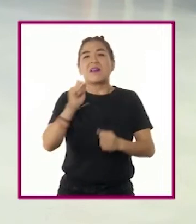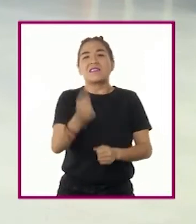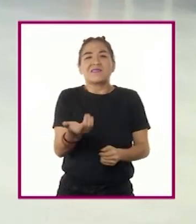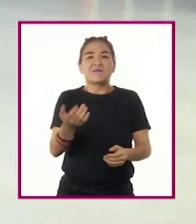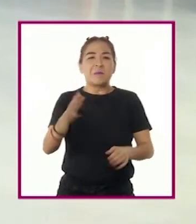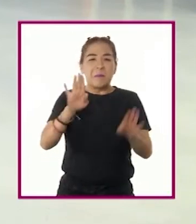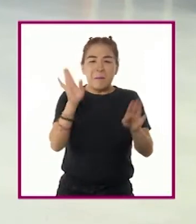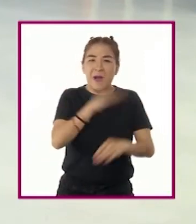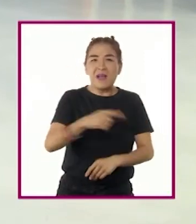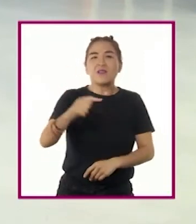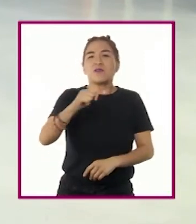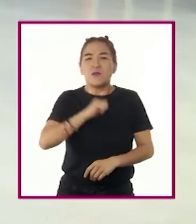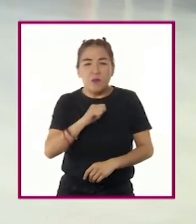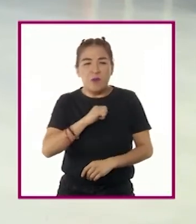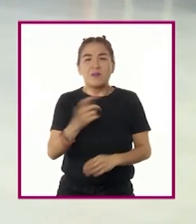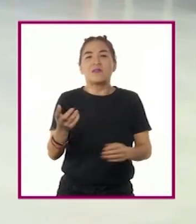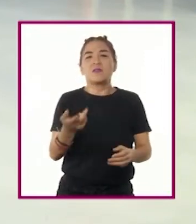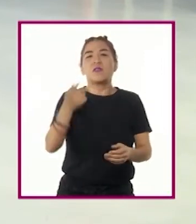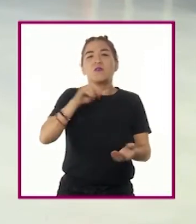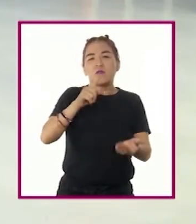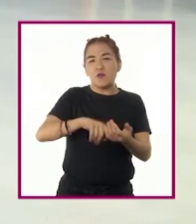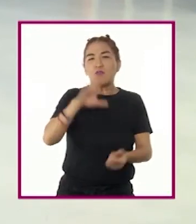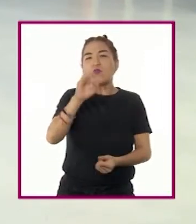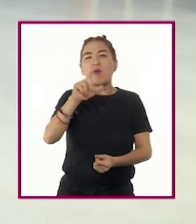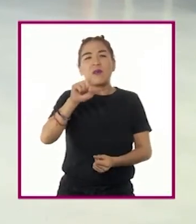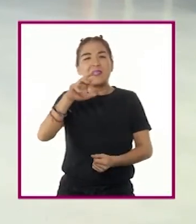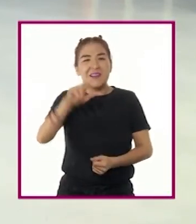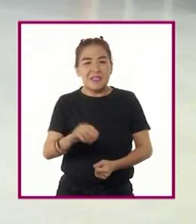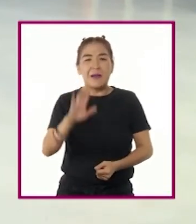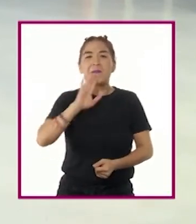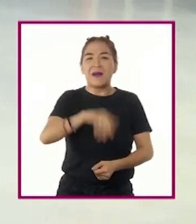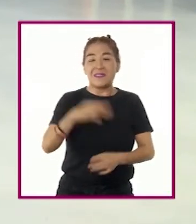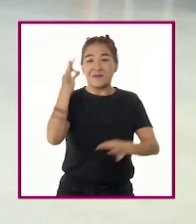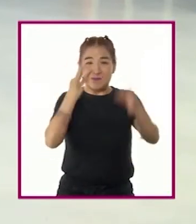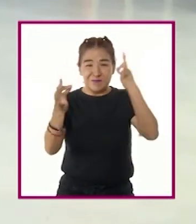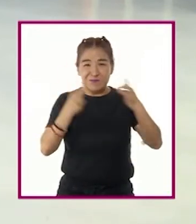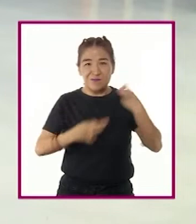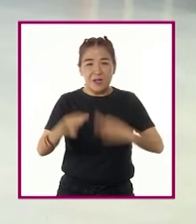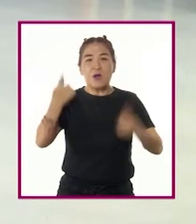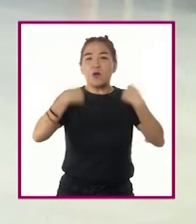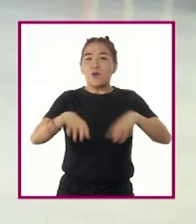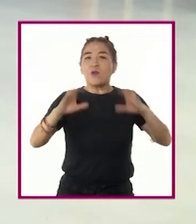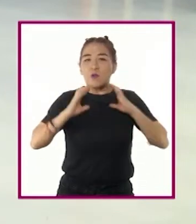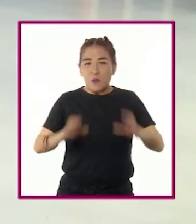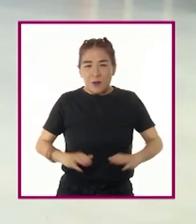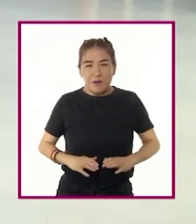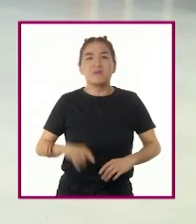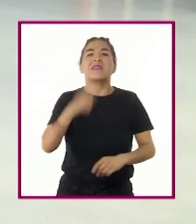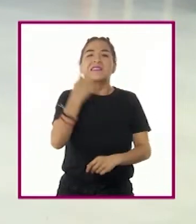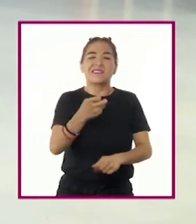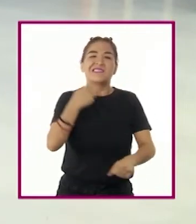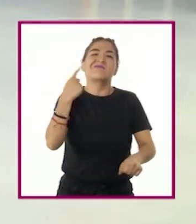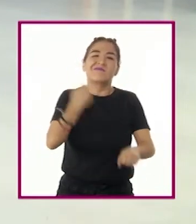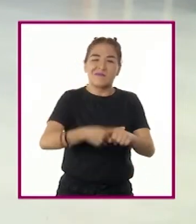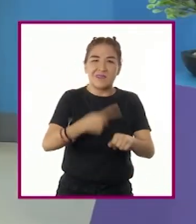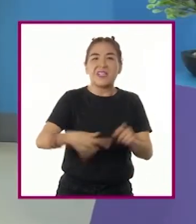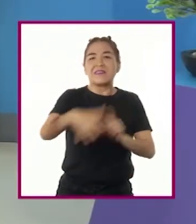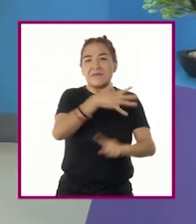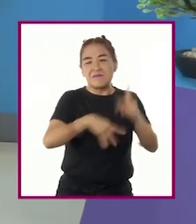tuberculosis, el paludismo, el cólera, la viruela y el sarampión causaban estragos en amplios